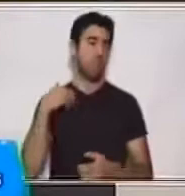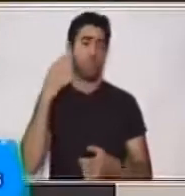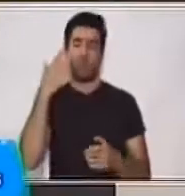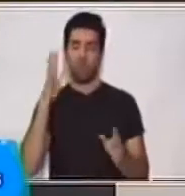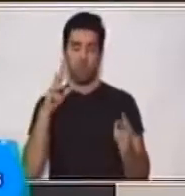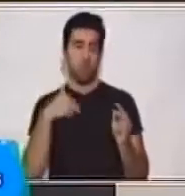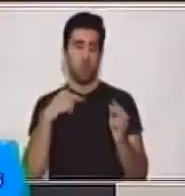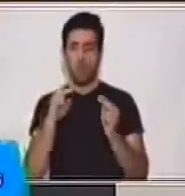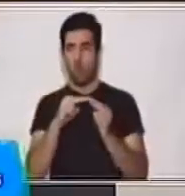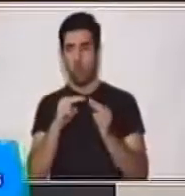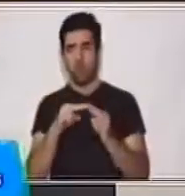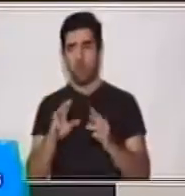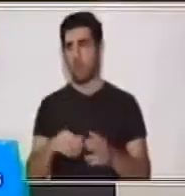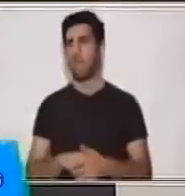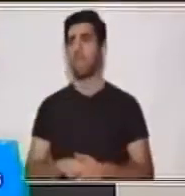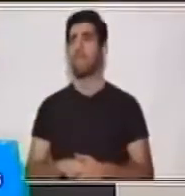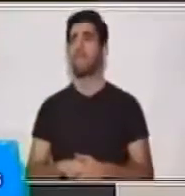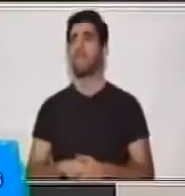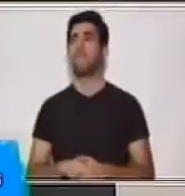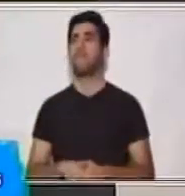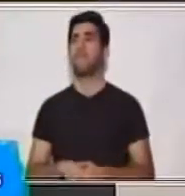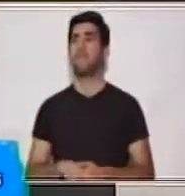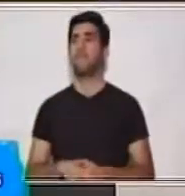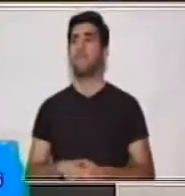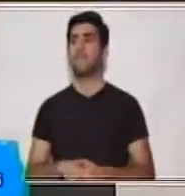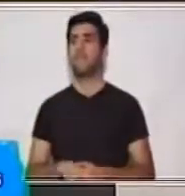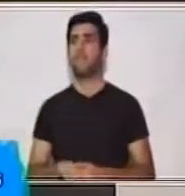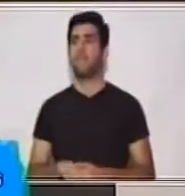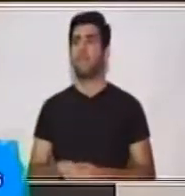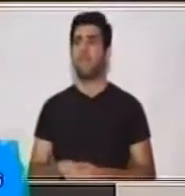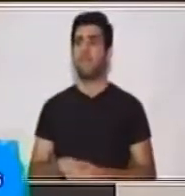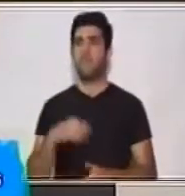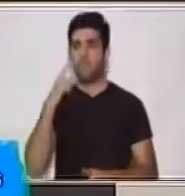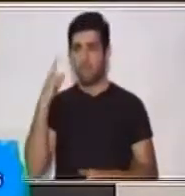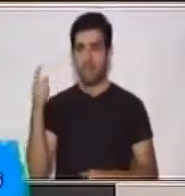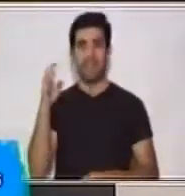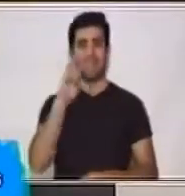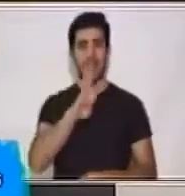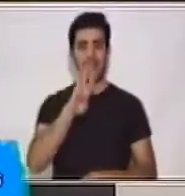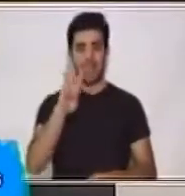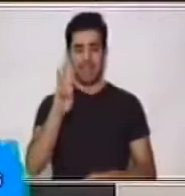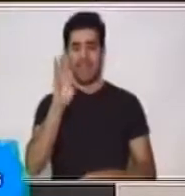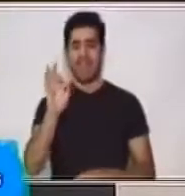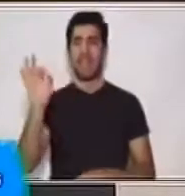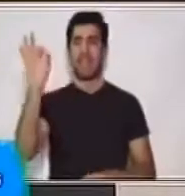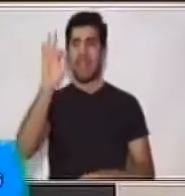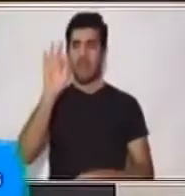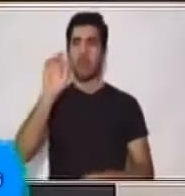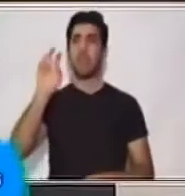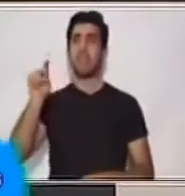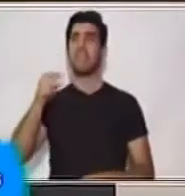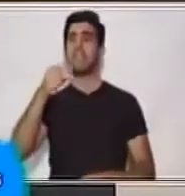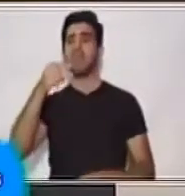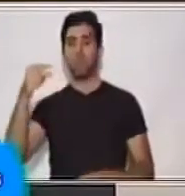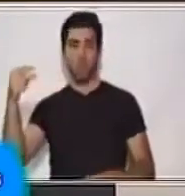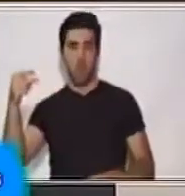conozco, así es como puedo sustituirlo, se me ocurre a mí, de 33 grados va a ser igual, y